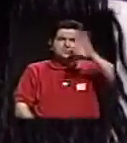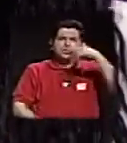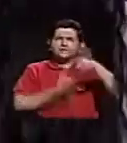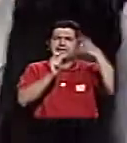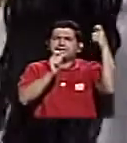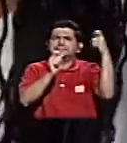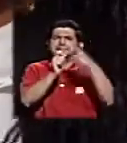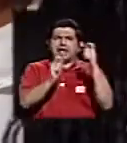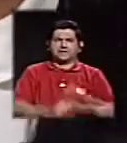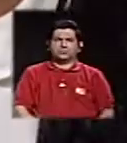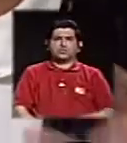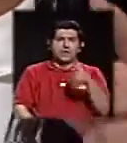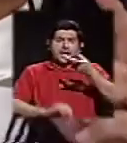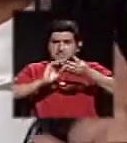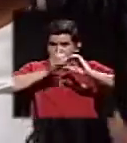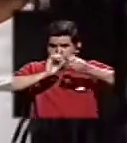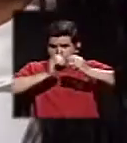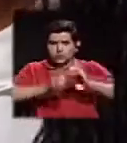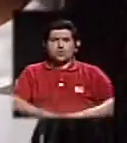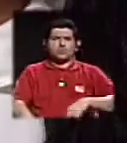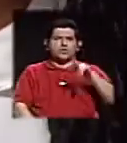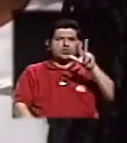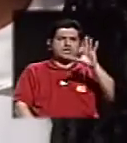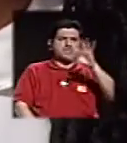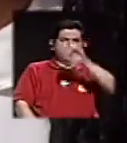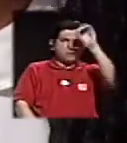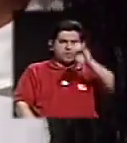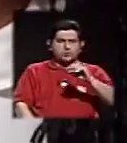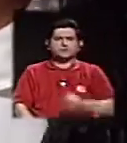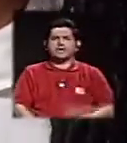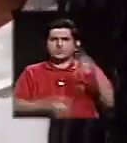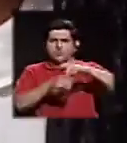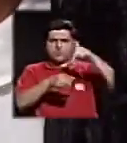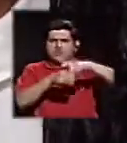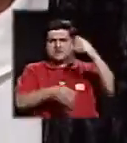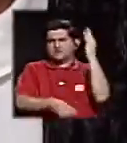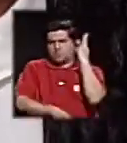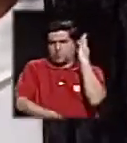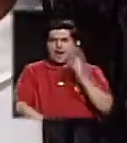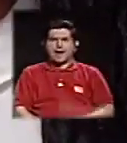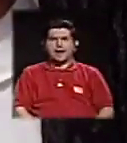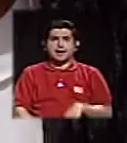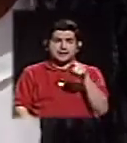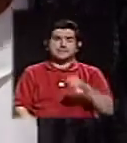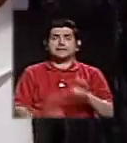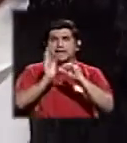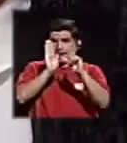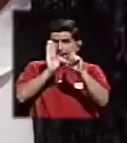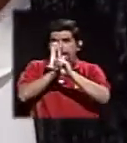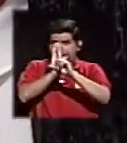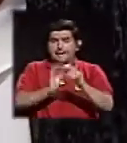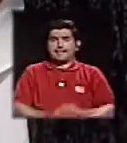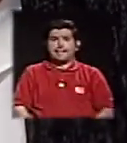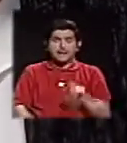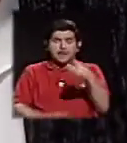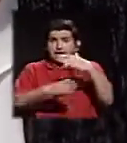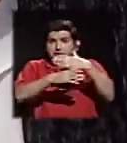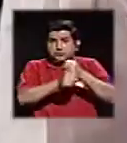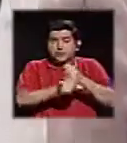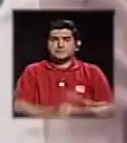precisamente estas cifras del 39 por ciento en la participación de las mujeres en el congreso hasta que eso ha hecho